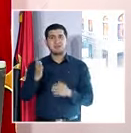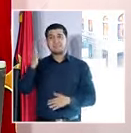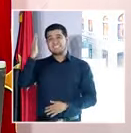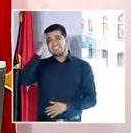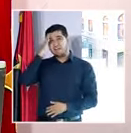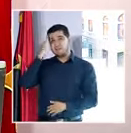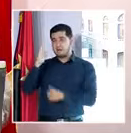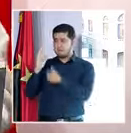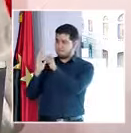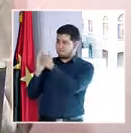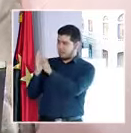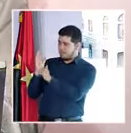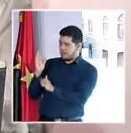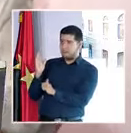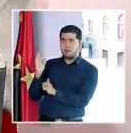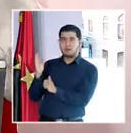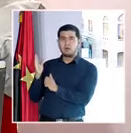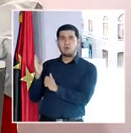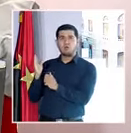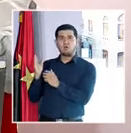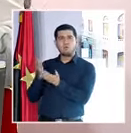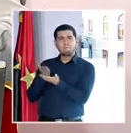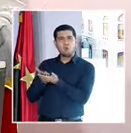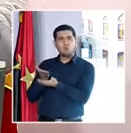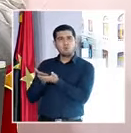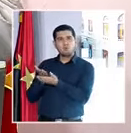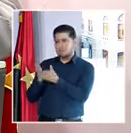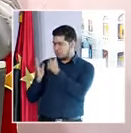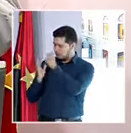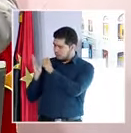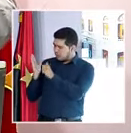presentada al nuevo gobierno. Por eso,